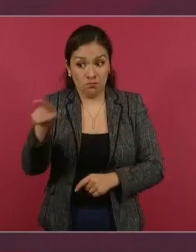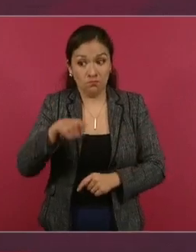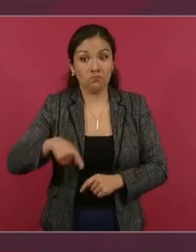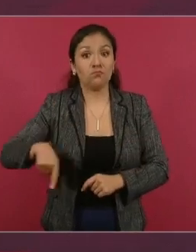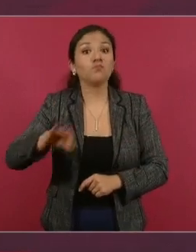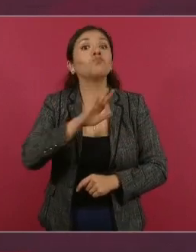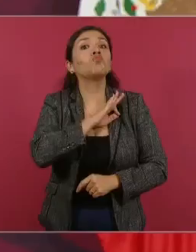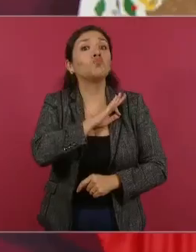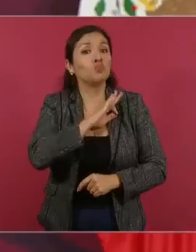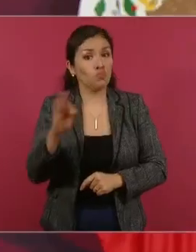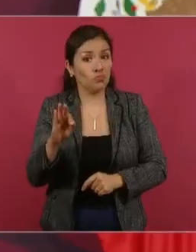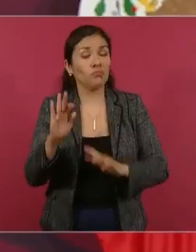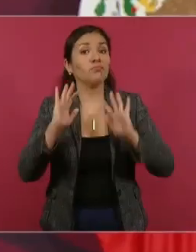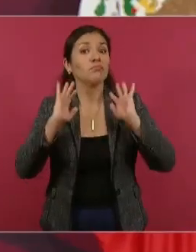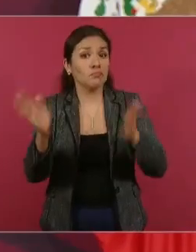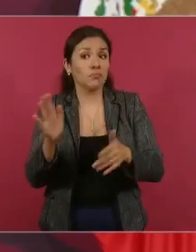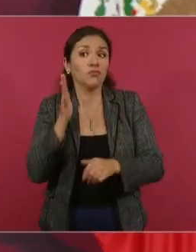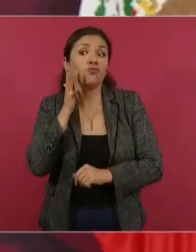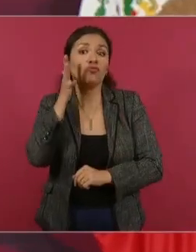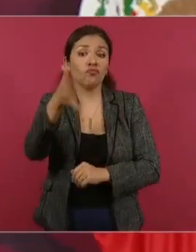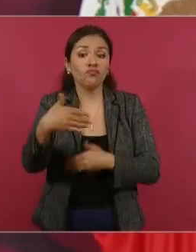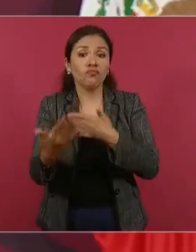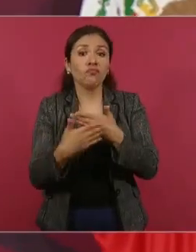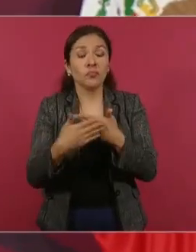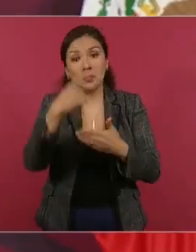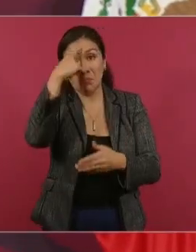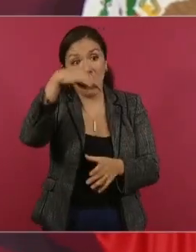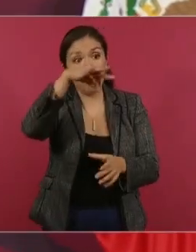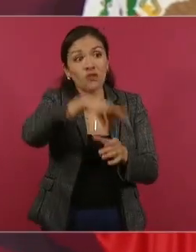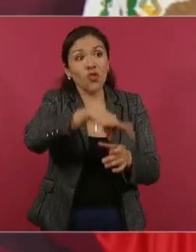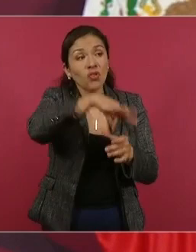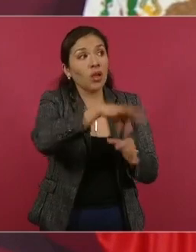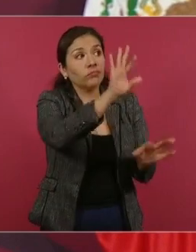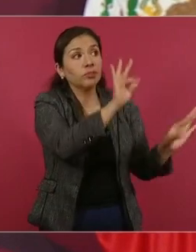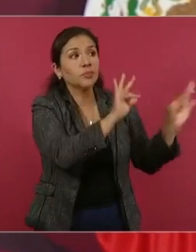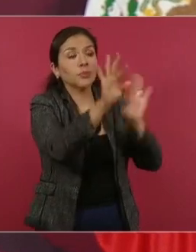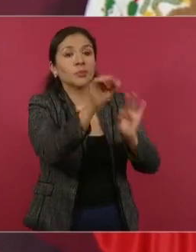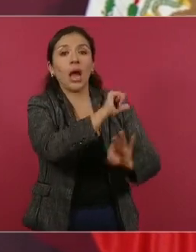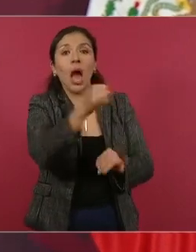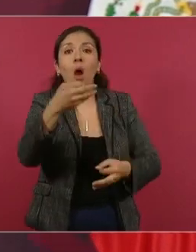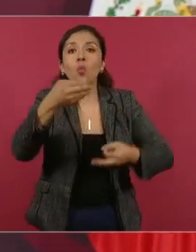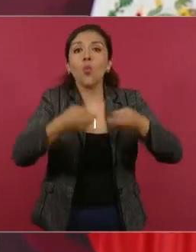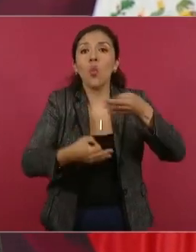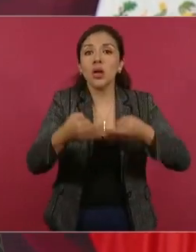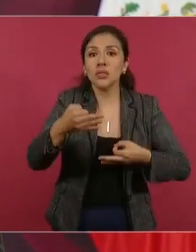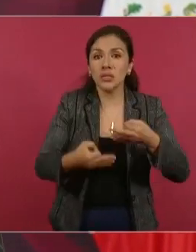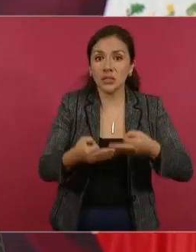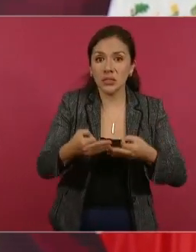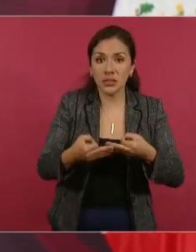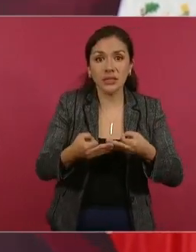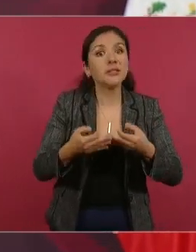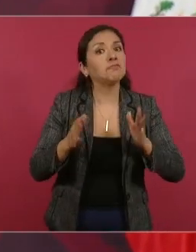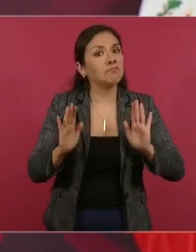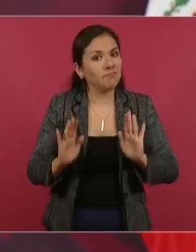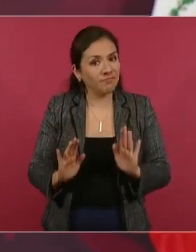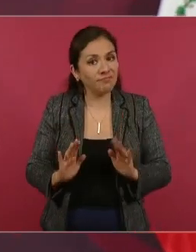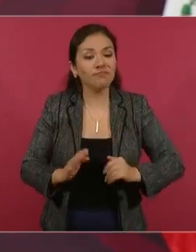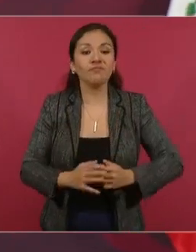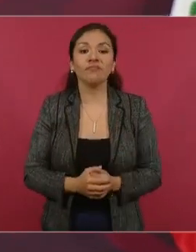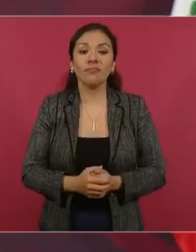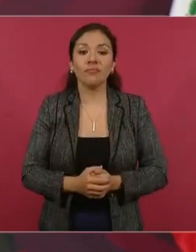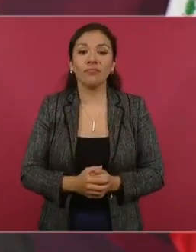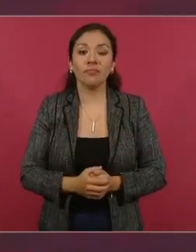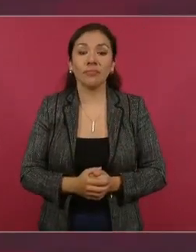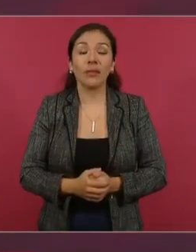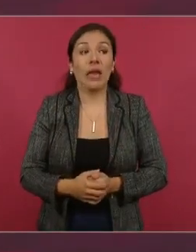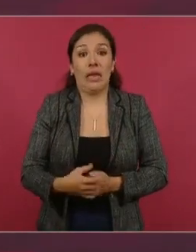elegir a los jueces, a los magistrados, a los ministros, y también que a